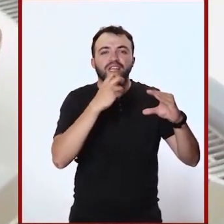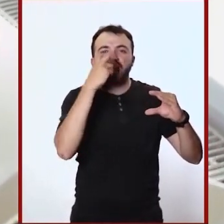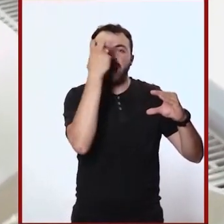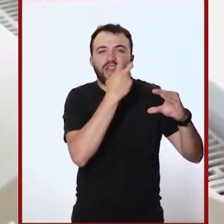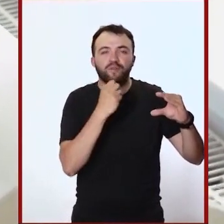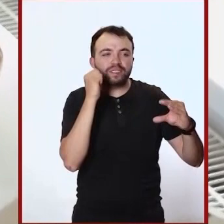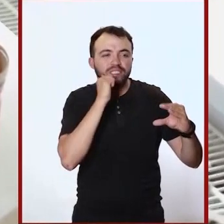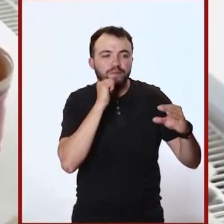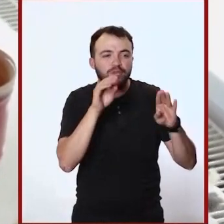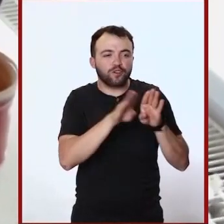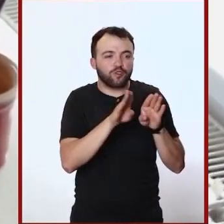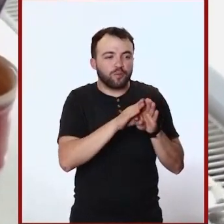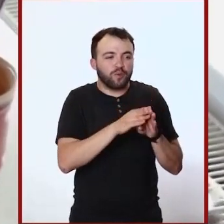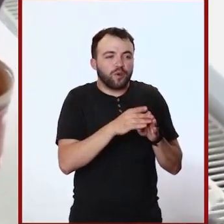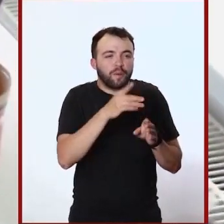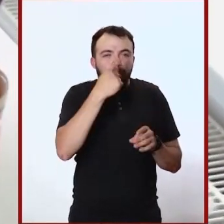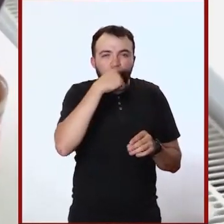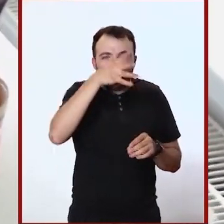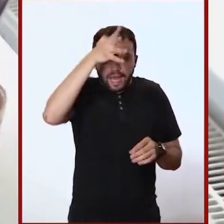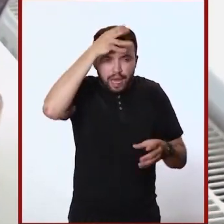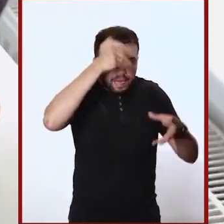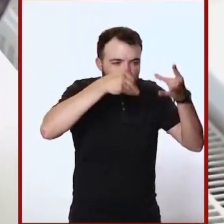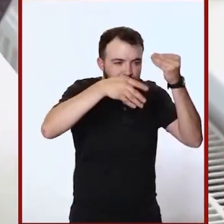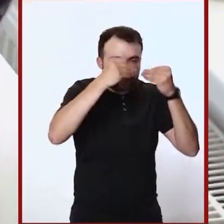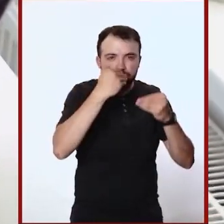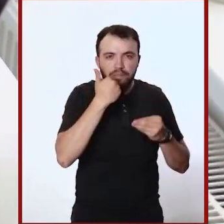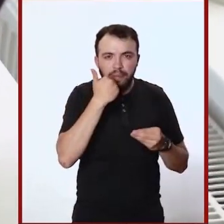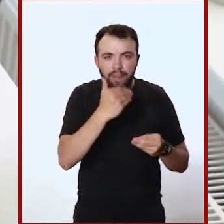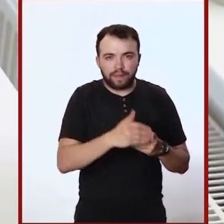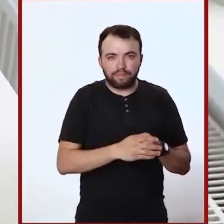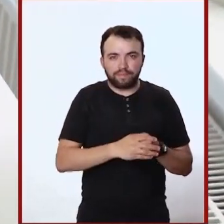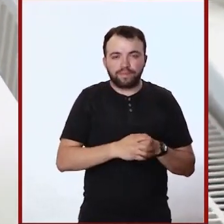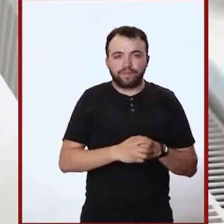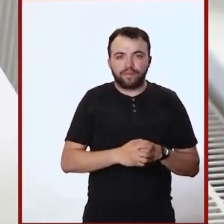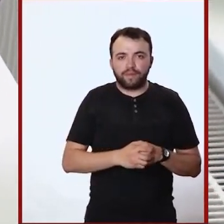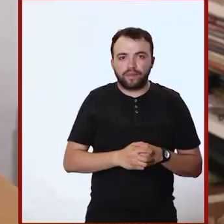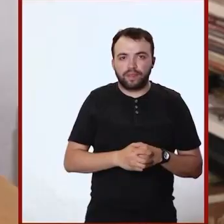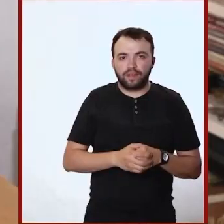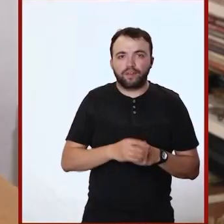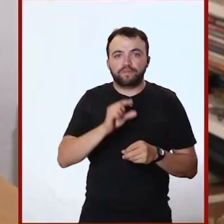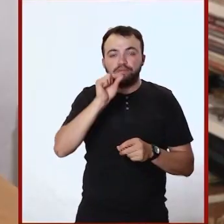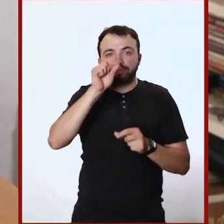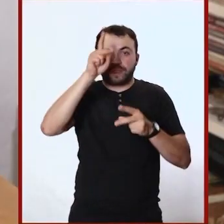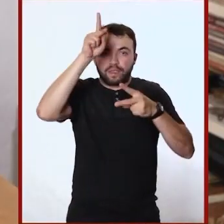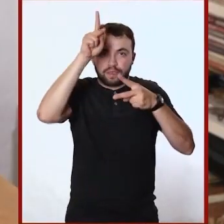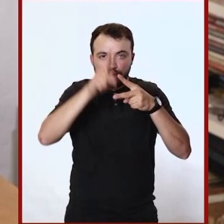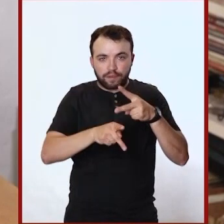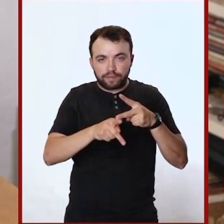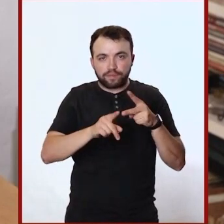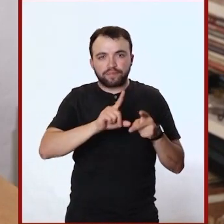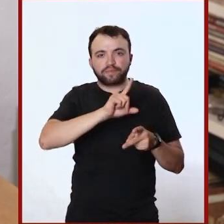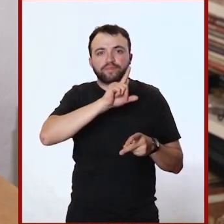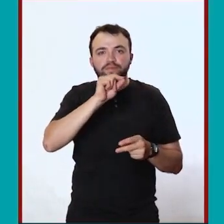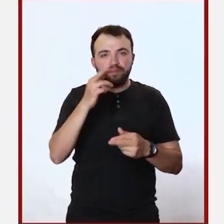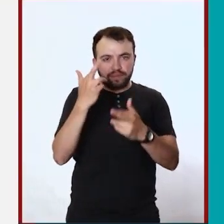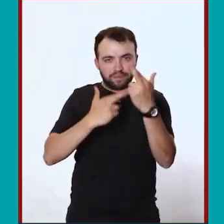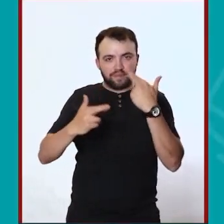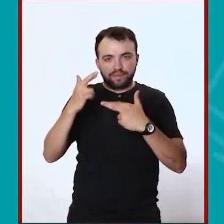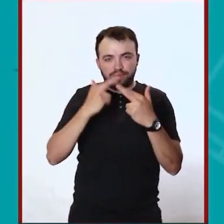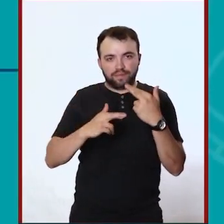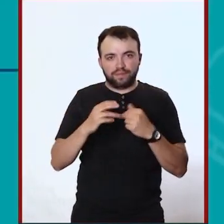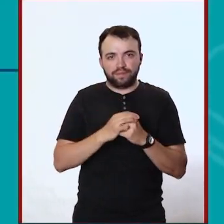decisiones bien informadas. Perfecto. Oye, Manuel, pues vamos a hacer una breve pausa y regresamos contigo para seguir con esta entrevista.